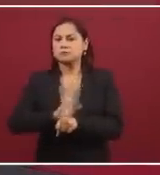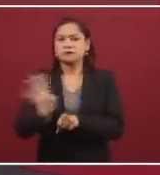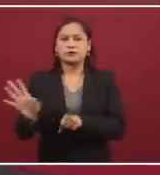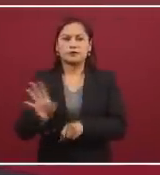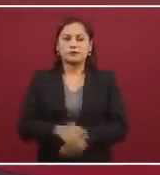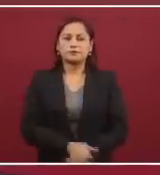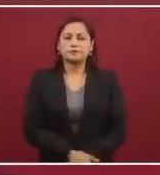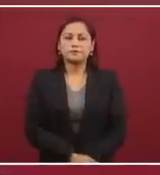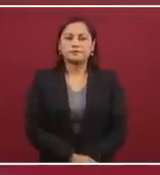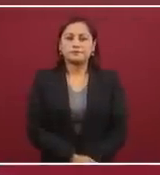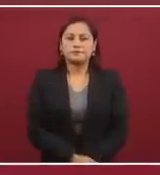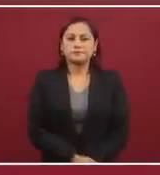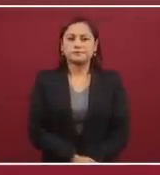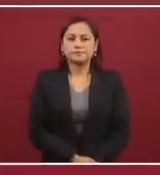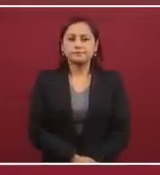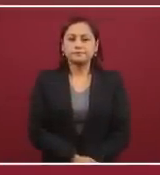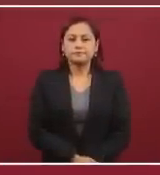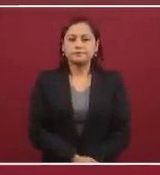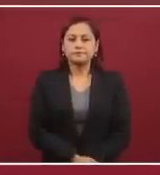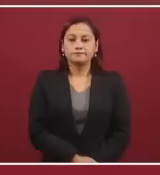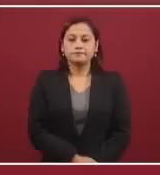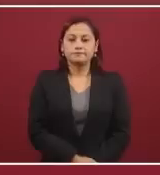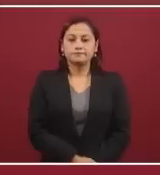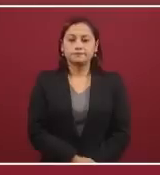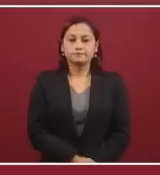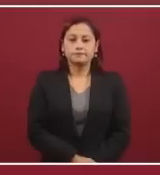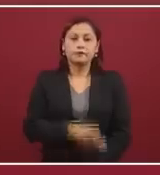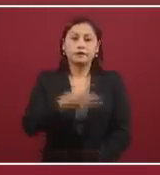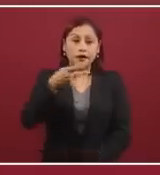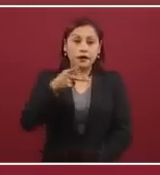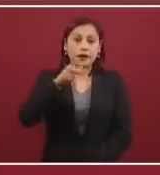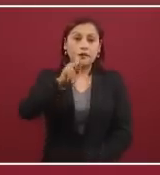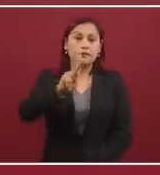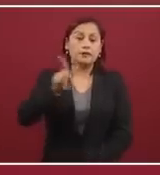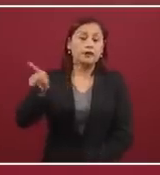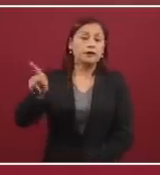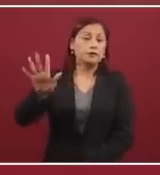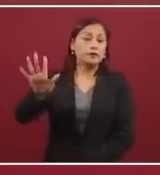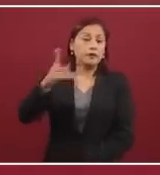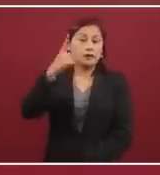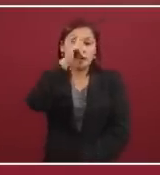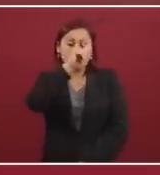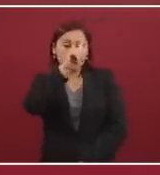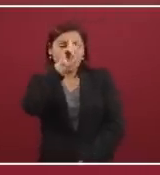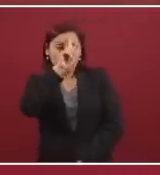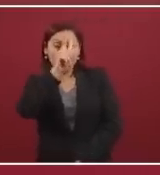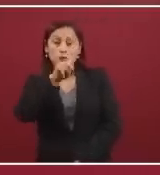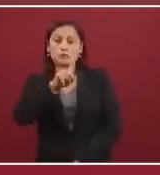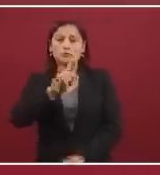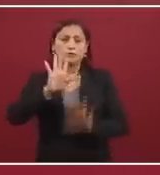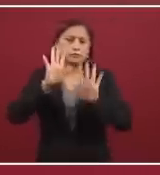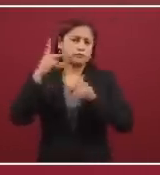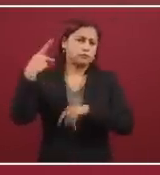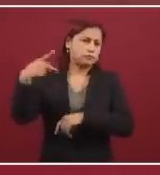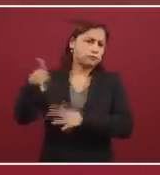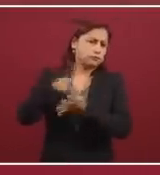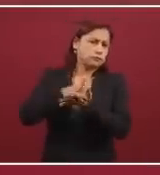pero tienen todo su derecho si el modelo judicial